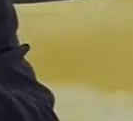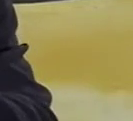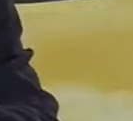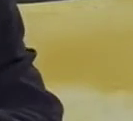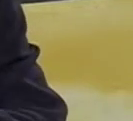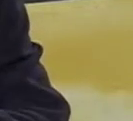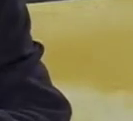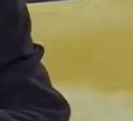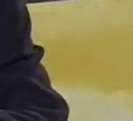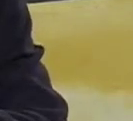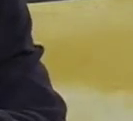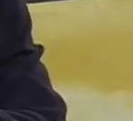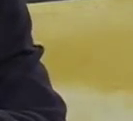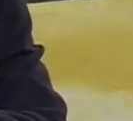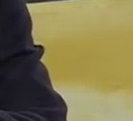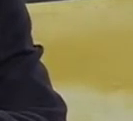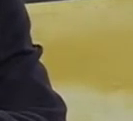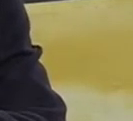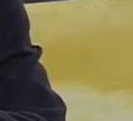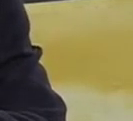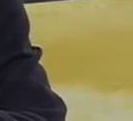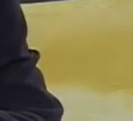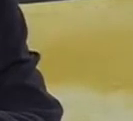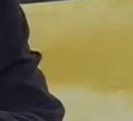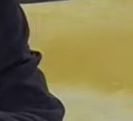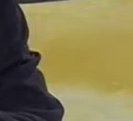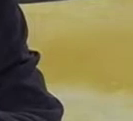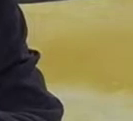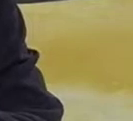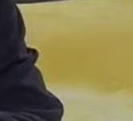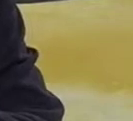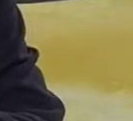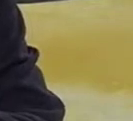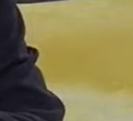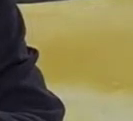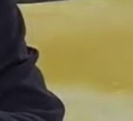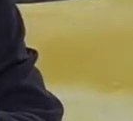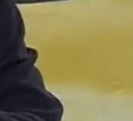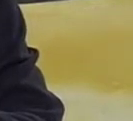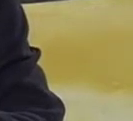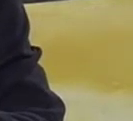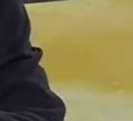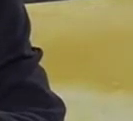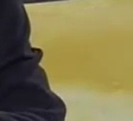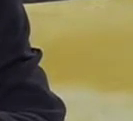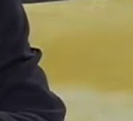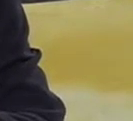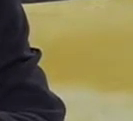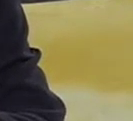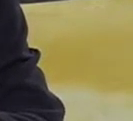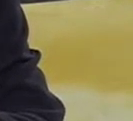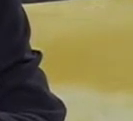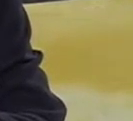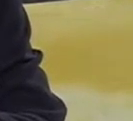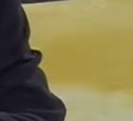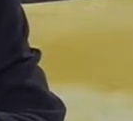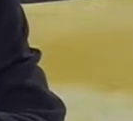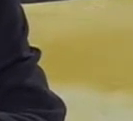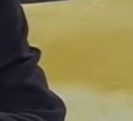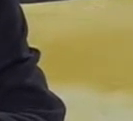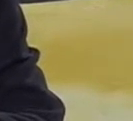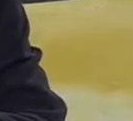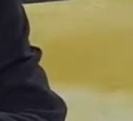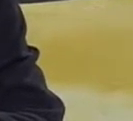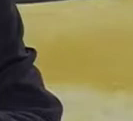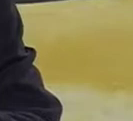iglesia primitiva, aquella iglesia que se levantó con un avivamiento sobrenatural, un derramamiento del Espíritu,